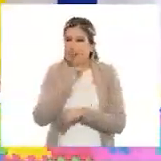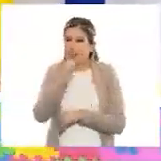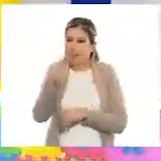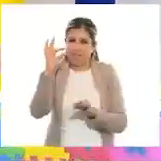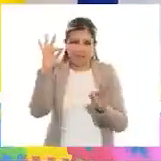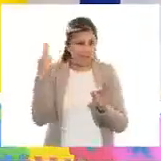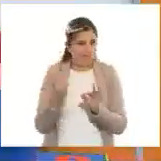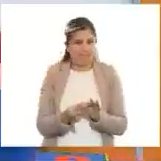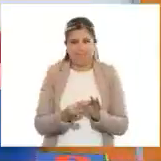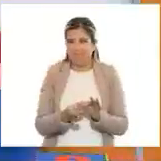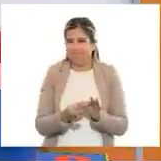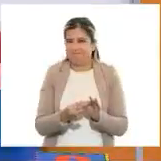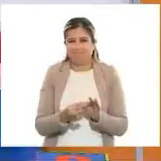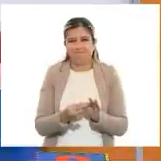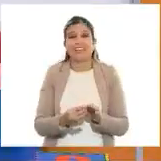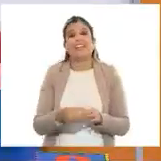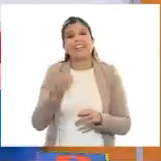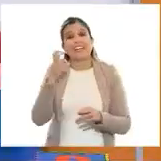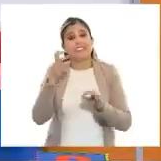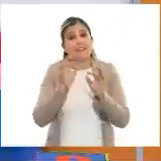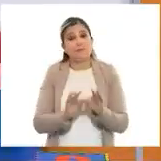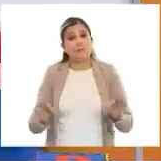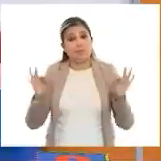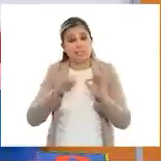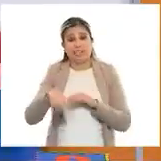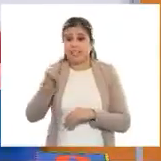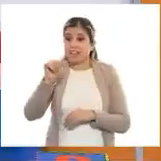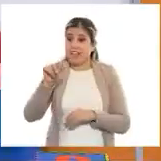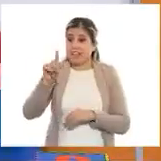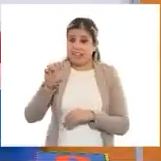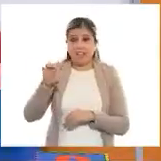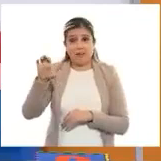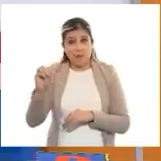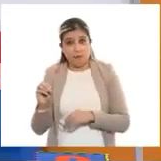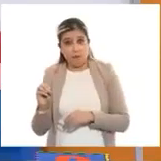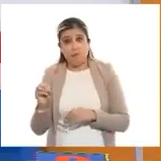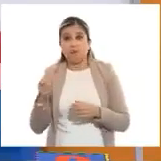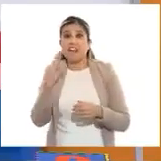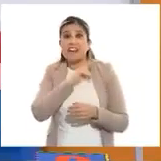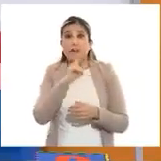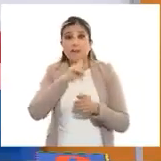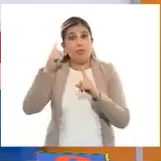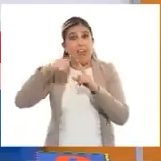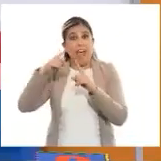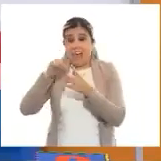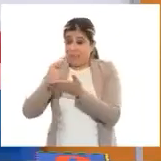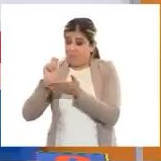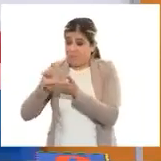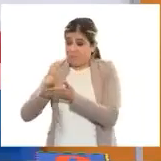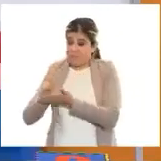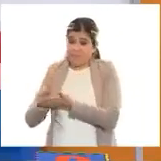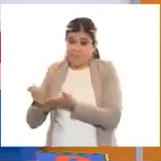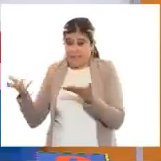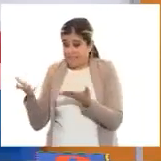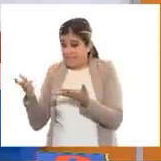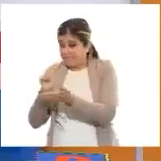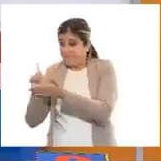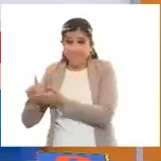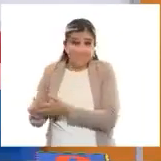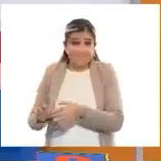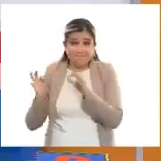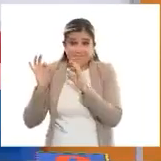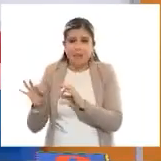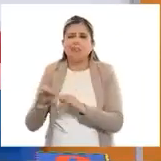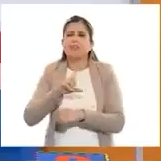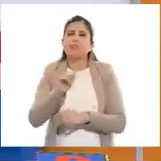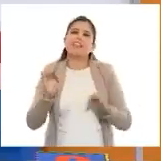Oye, yo creo que lo más importante sería que Tadeo se apurara a realizar lo que tiene que hacer y después con toda